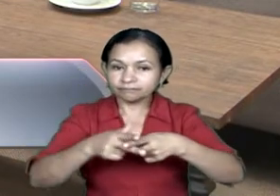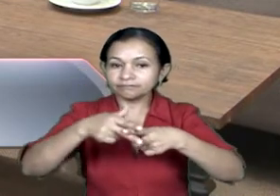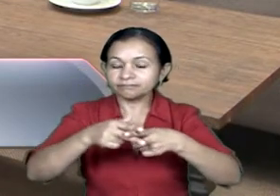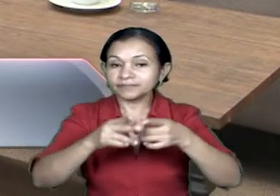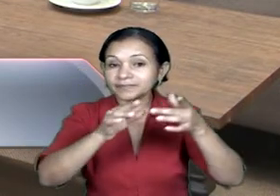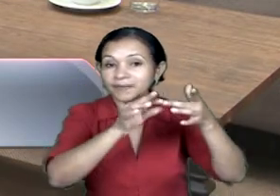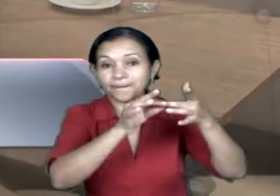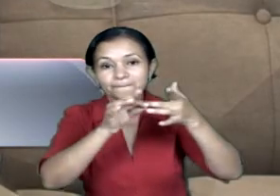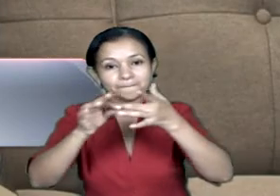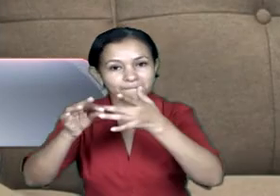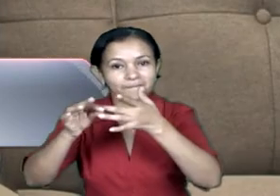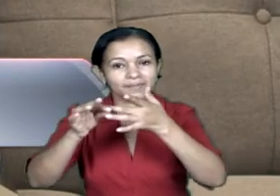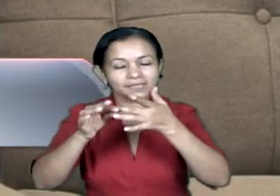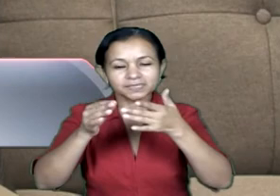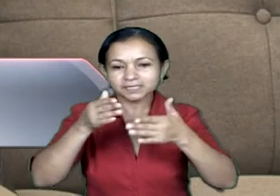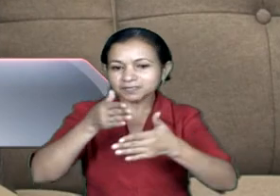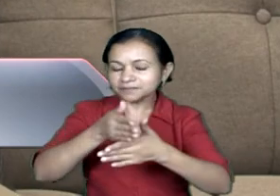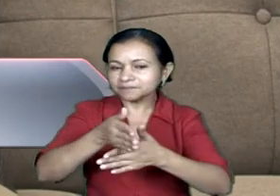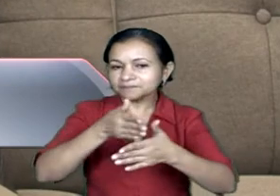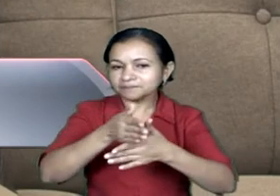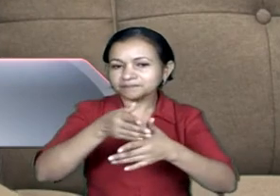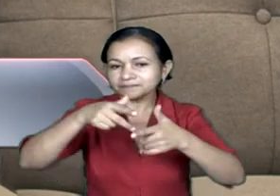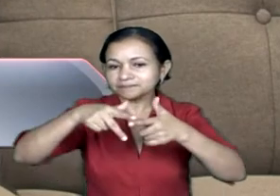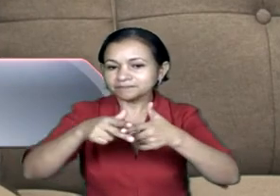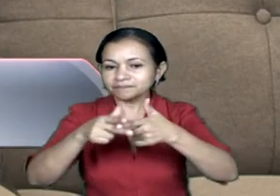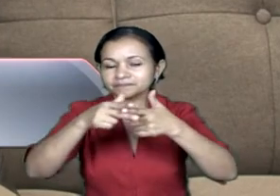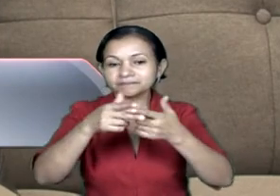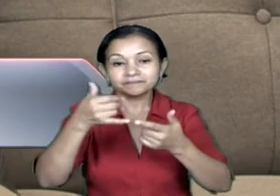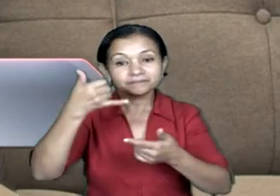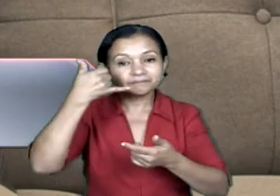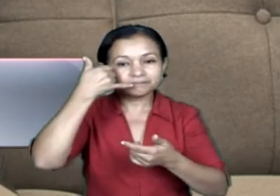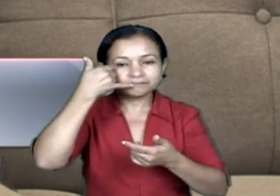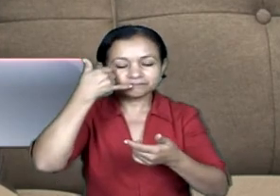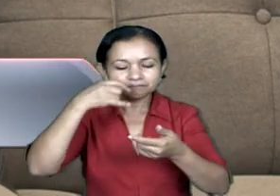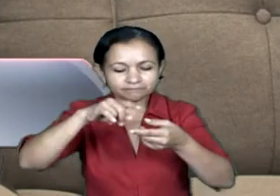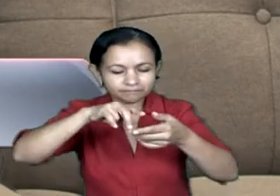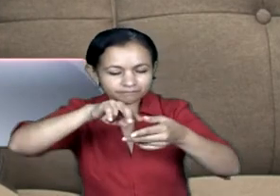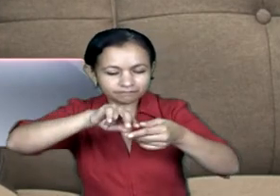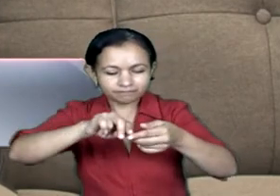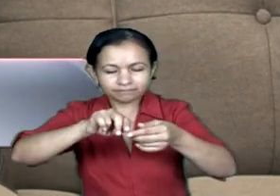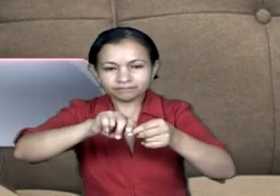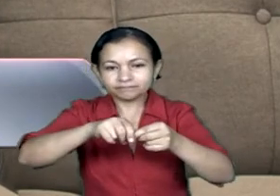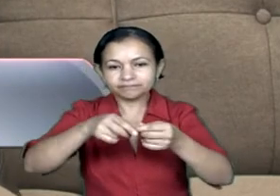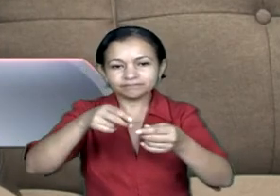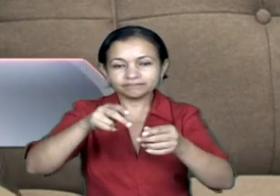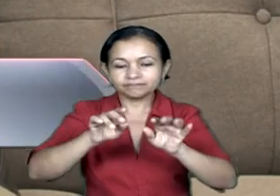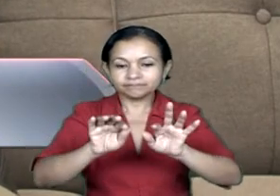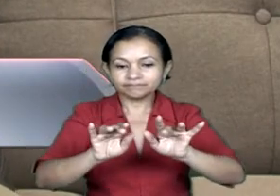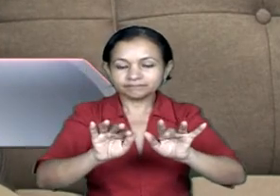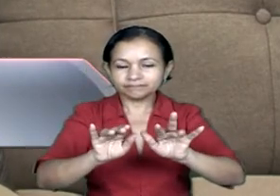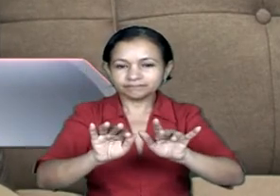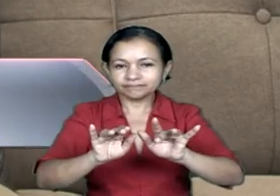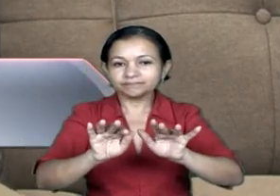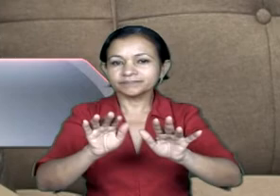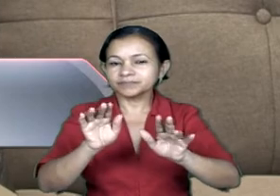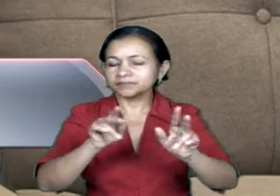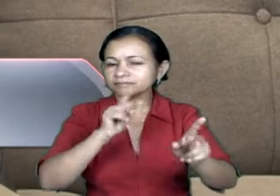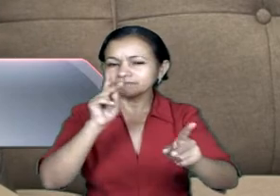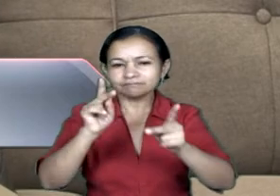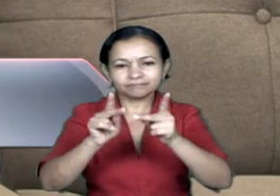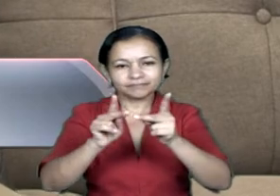tecnificada y reparación de celulares y programación de app. Ajá.